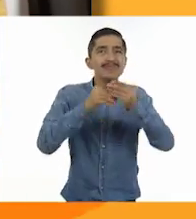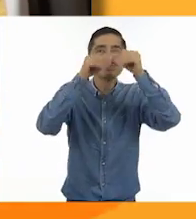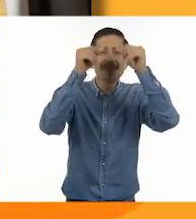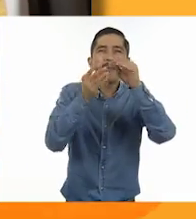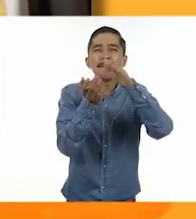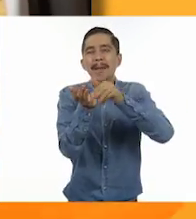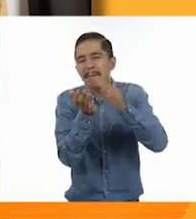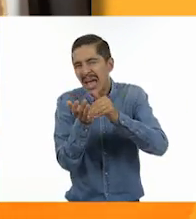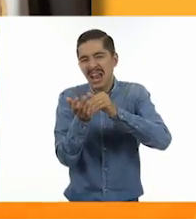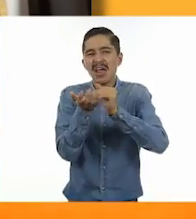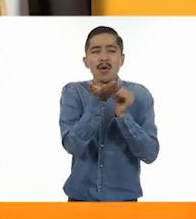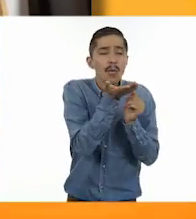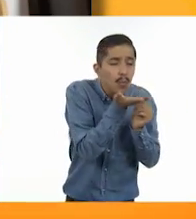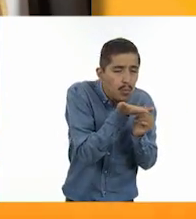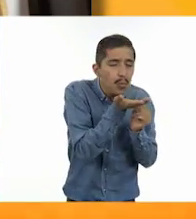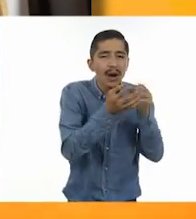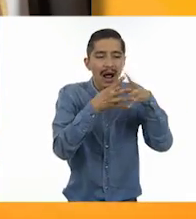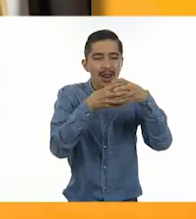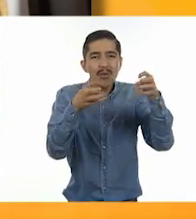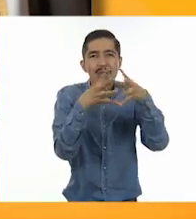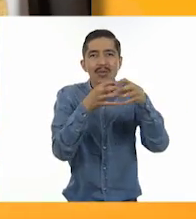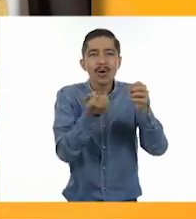bolitas de papel, soplado de algodón.